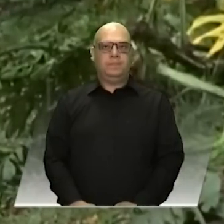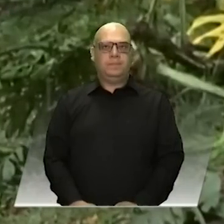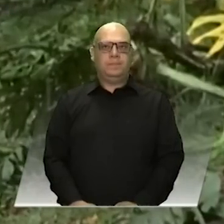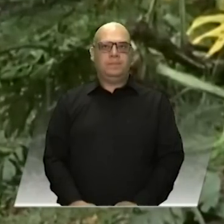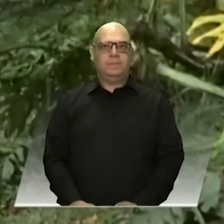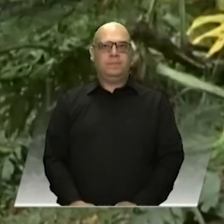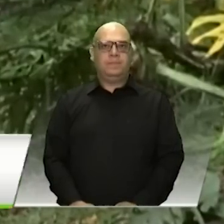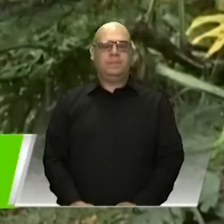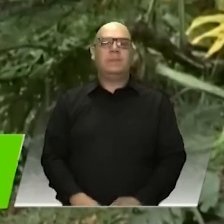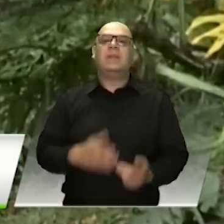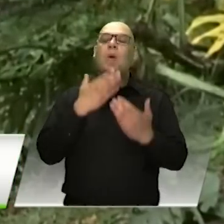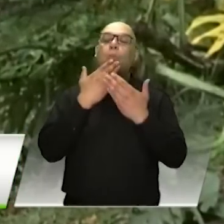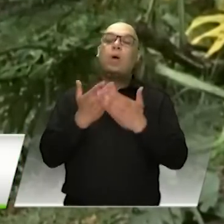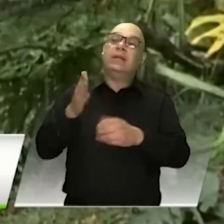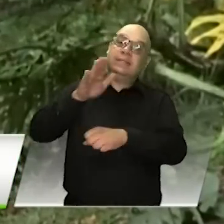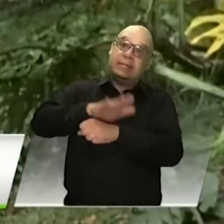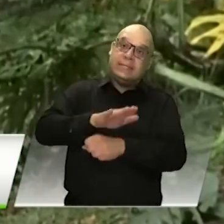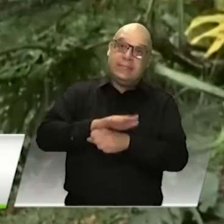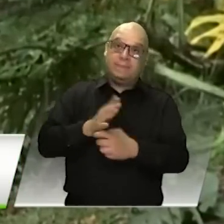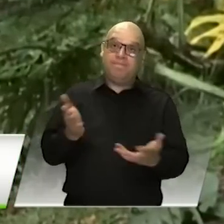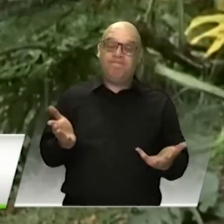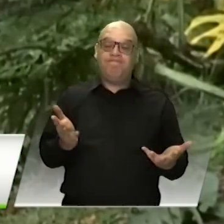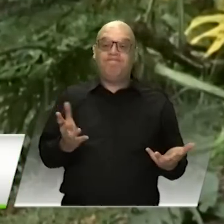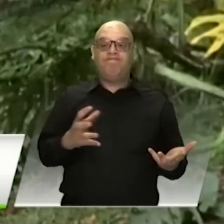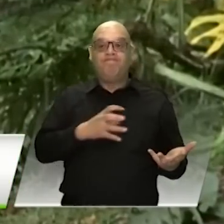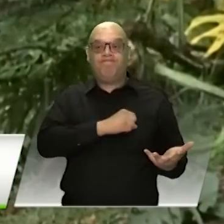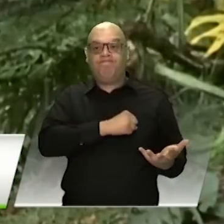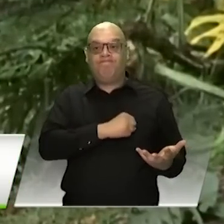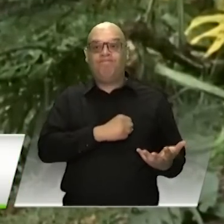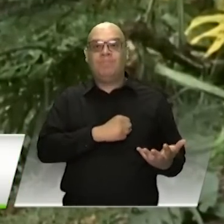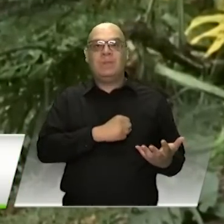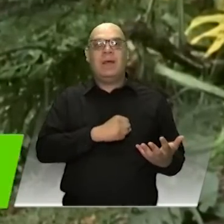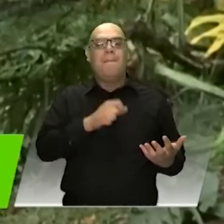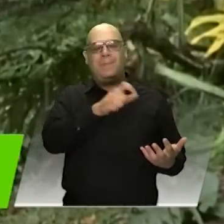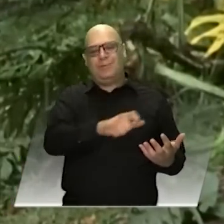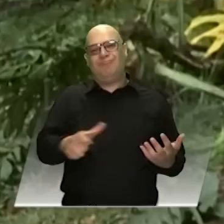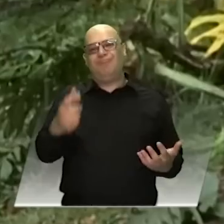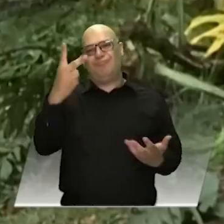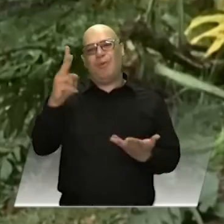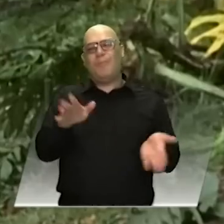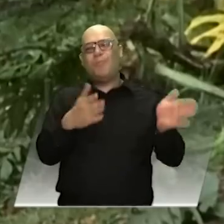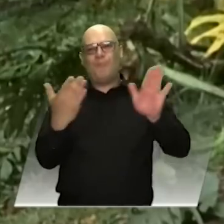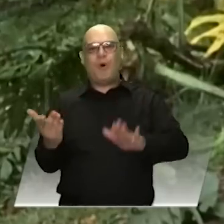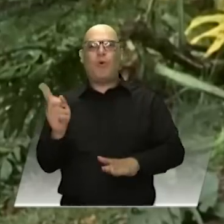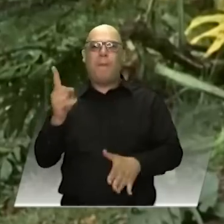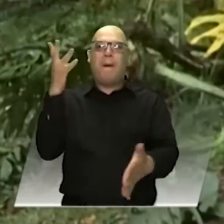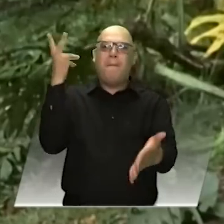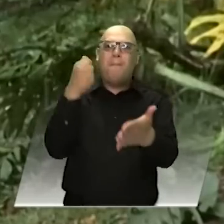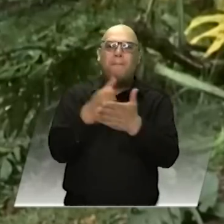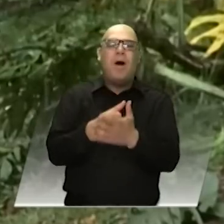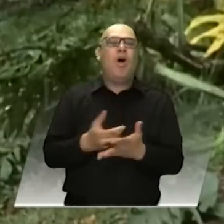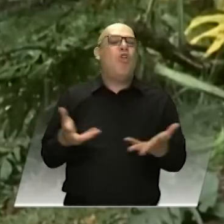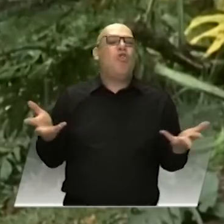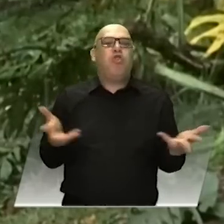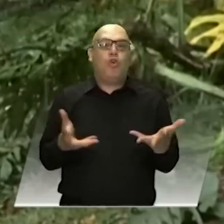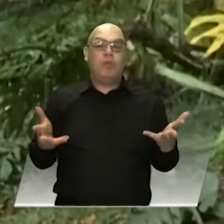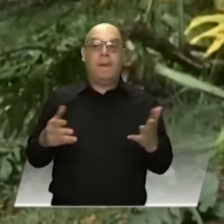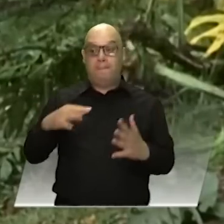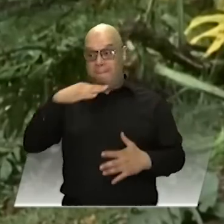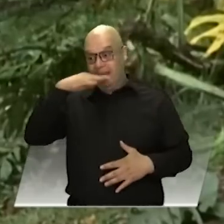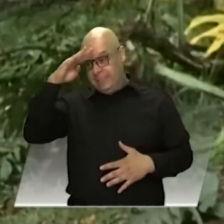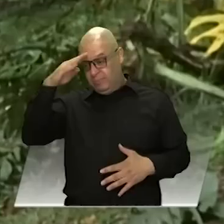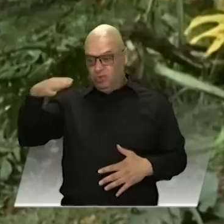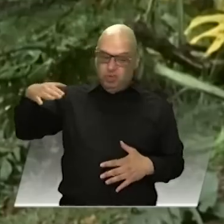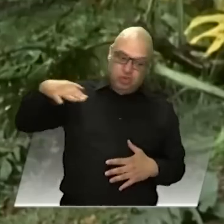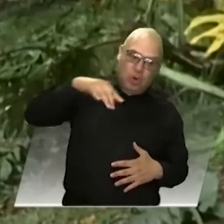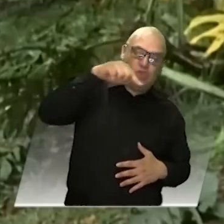¿Qué tal? Muy buenas tardes. Pues lamentablemente son dos personas las que fallecieron en este accidente en la vía que comunica a Medellín con Santa Fe de